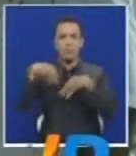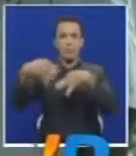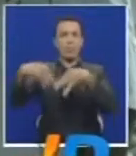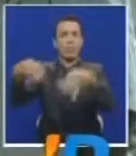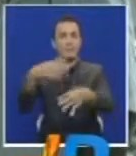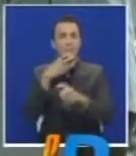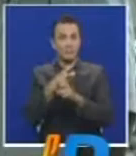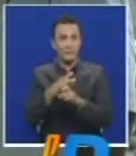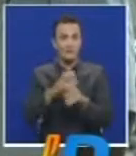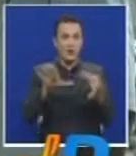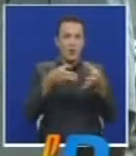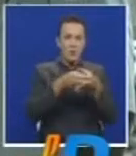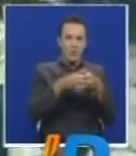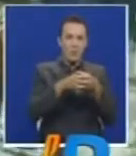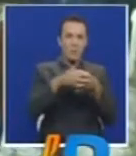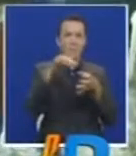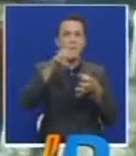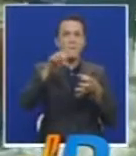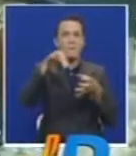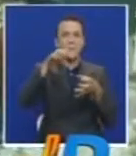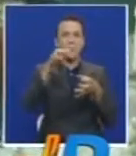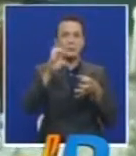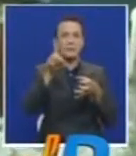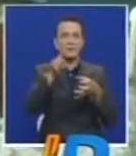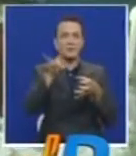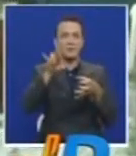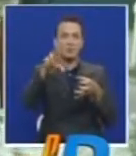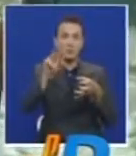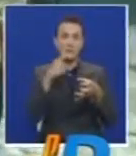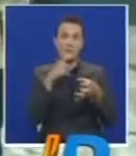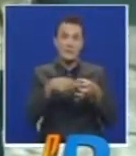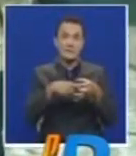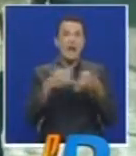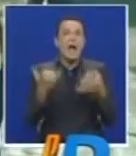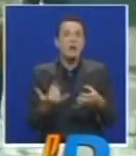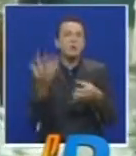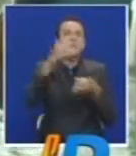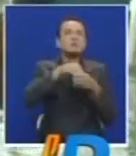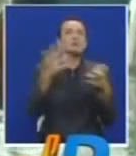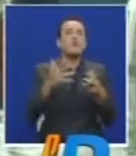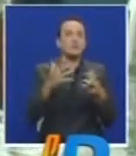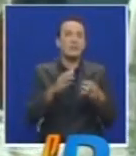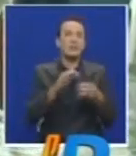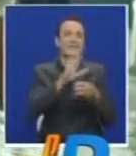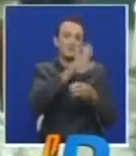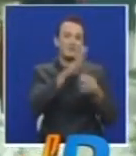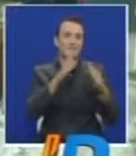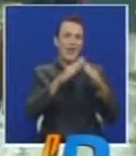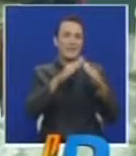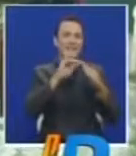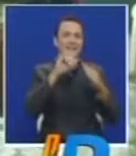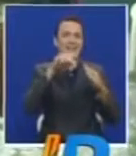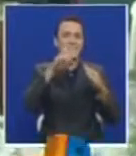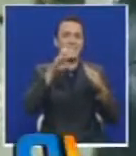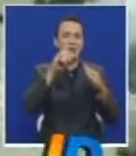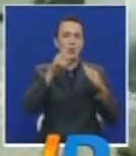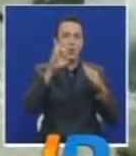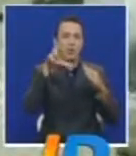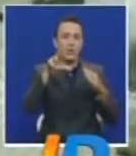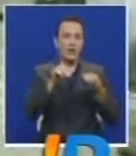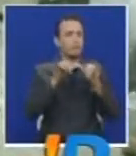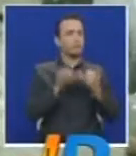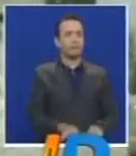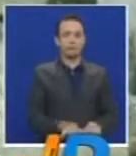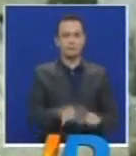resguardo campesino Palenque Montesur llevan 4 días tomándose las instalaciones del INCOBER en Popayán. Reclaman que sus tierras no sean vendidas para